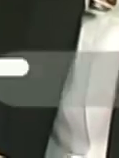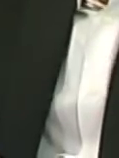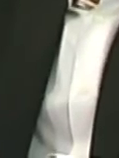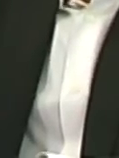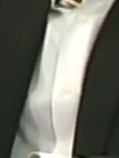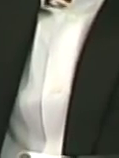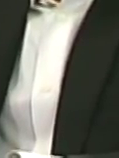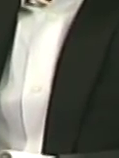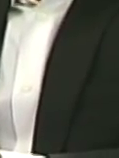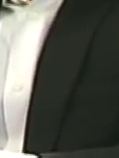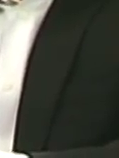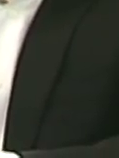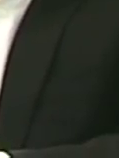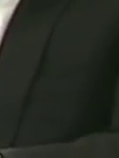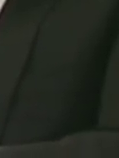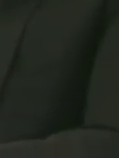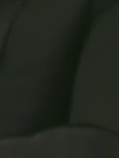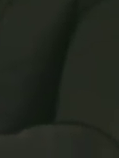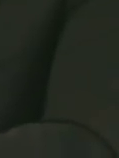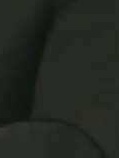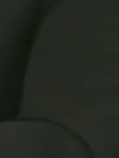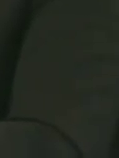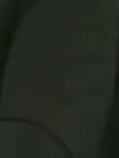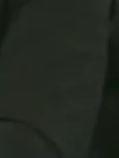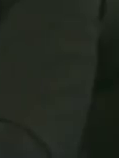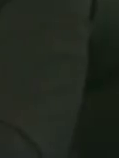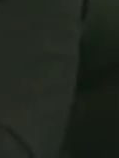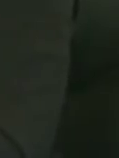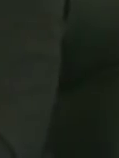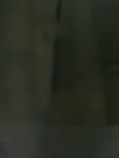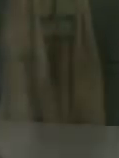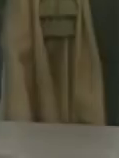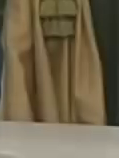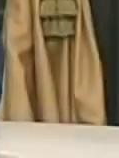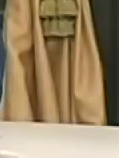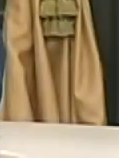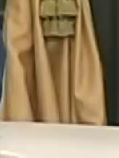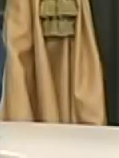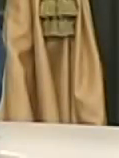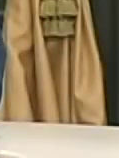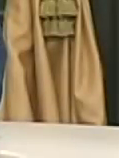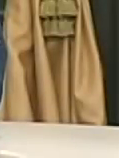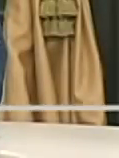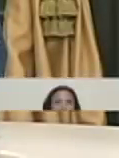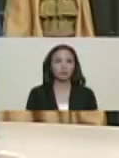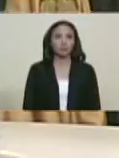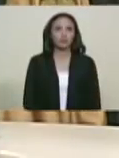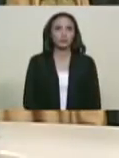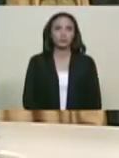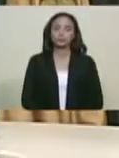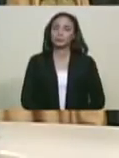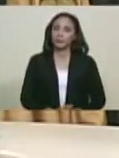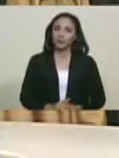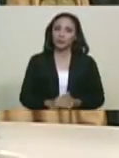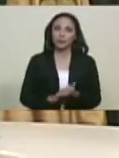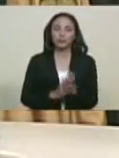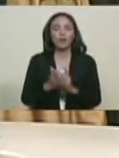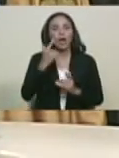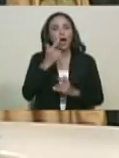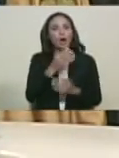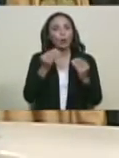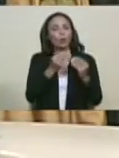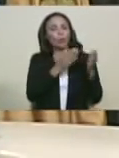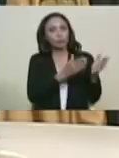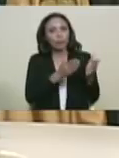días como lo diría de manera orgánica de el punto de vista jurídico de manera orgánica se